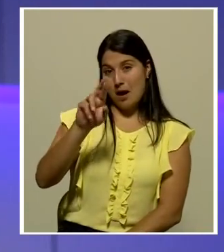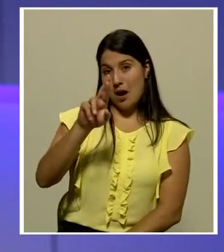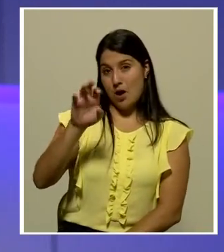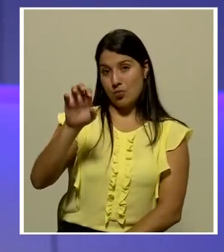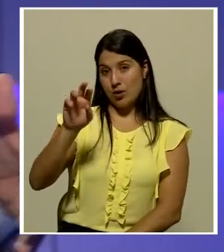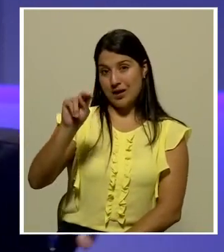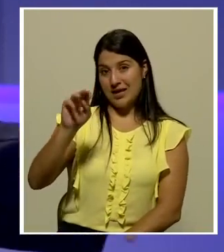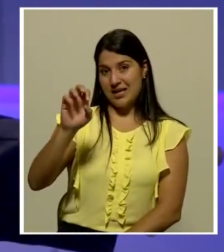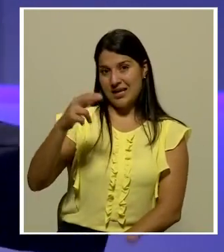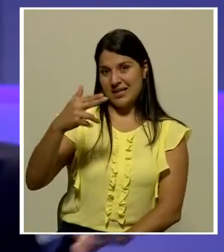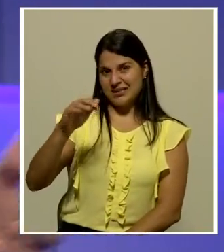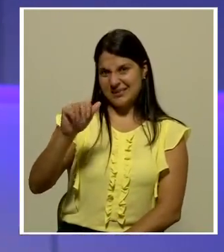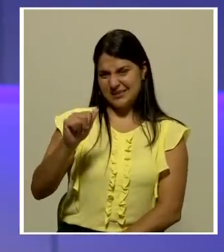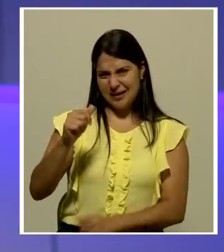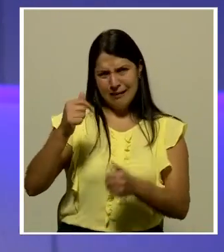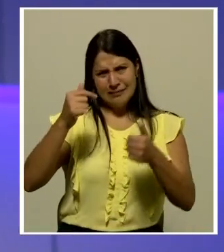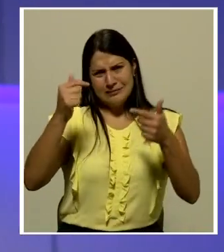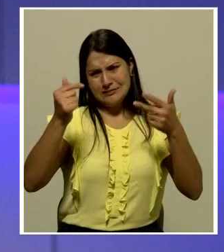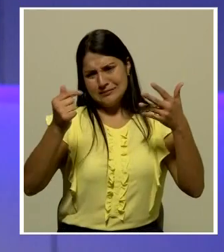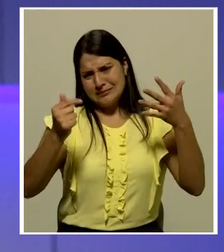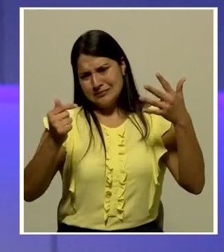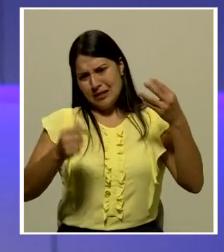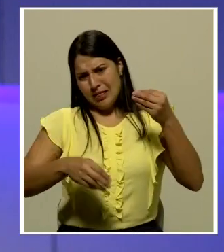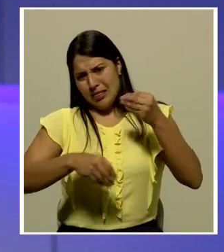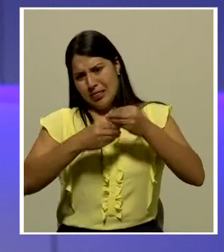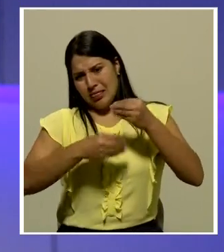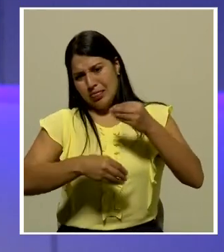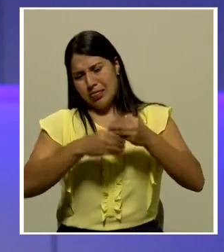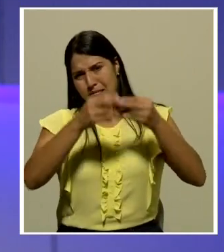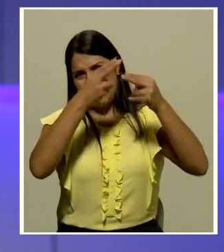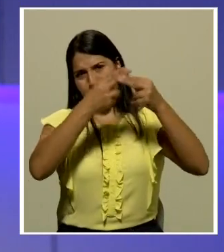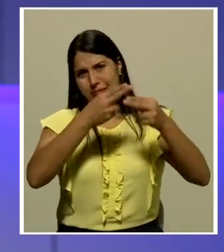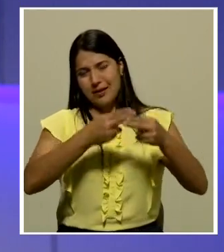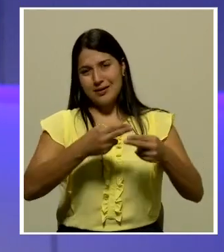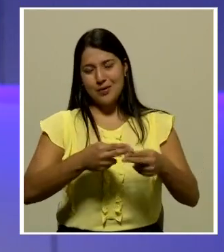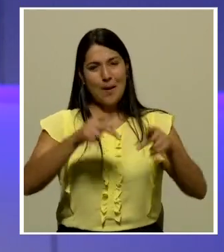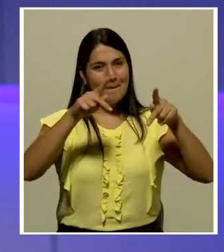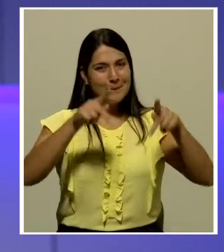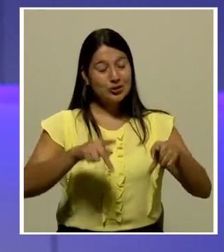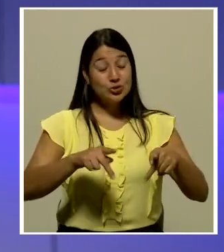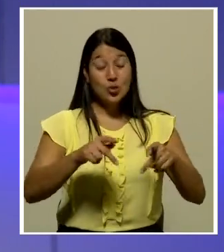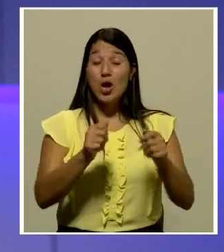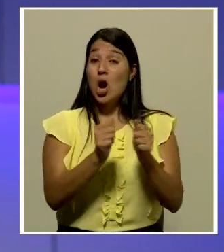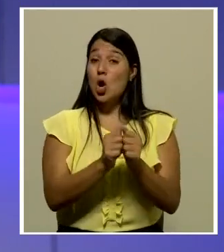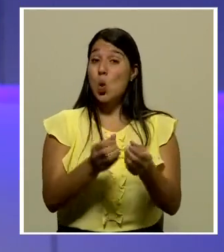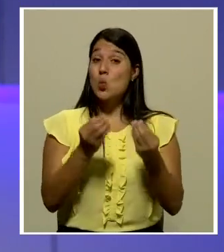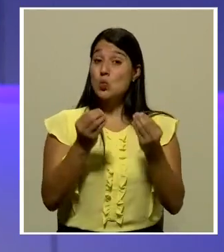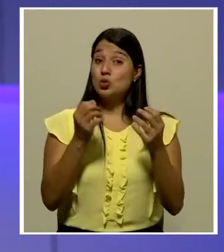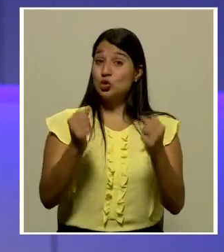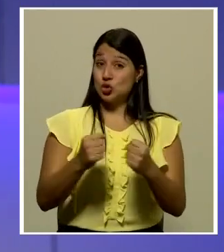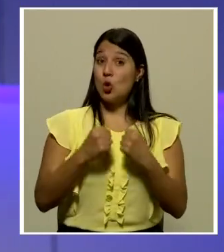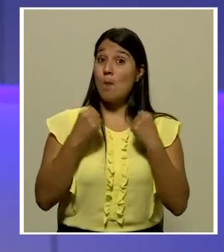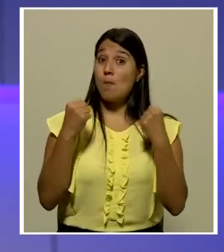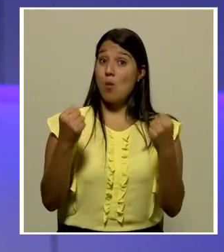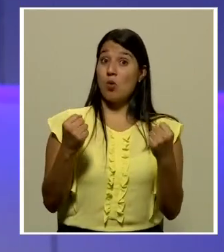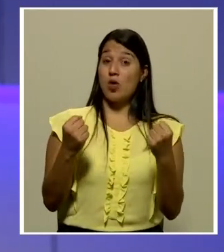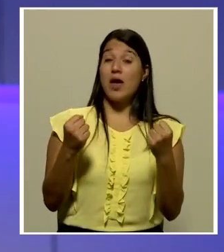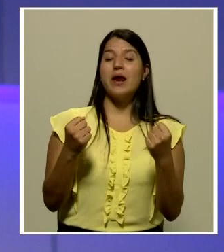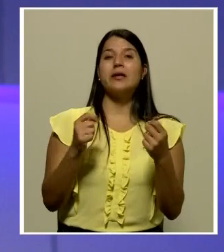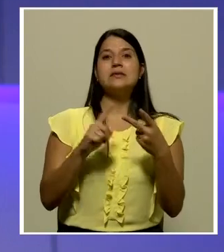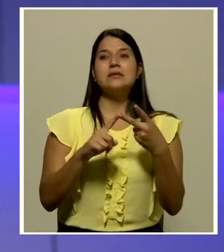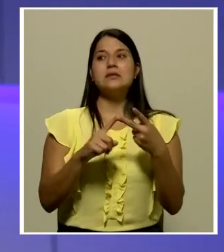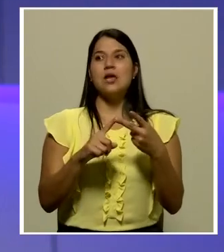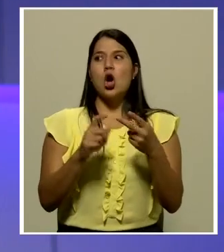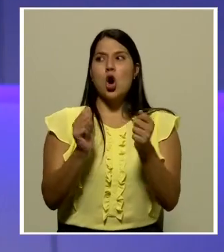Es una lista interminable de personas muy poderosas, muy bien